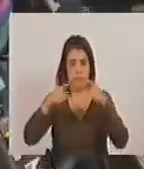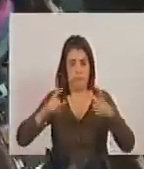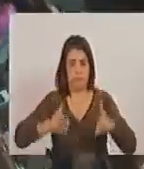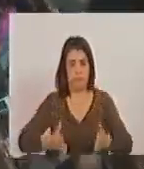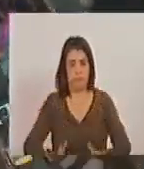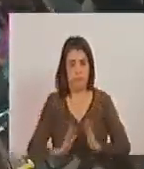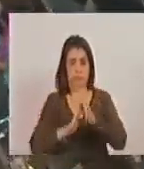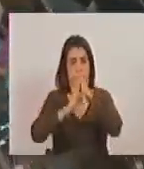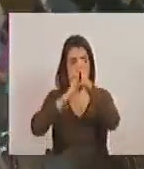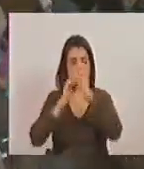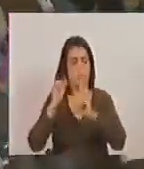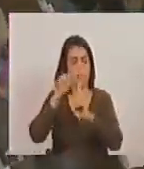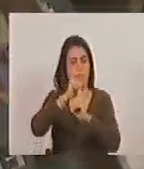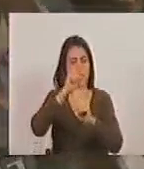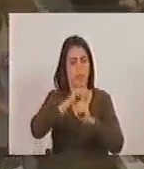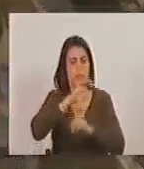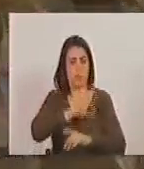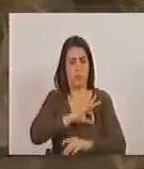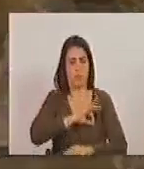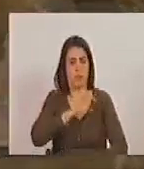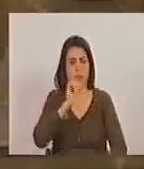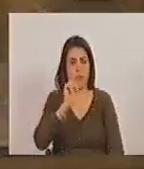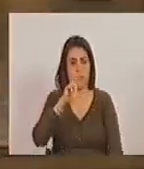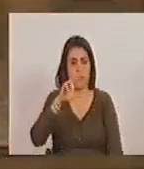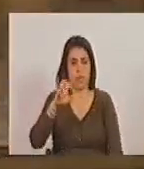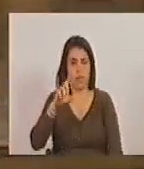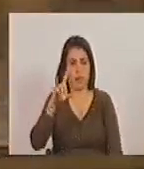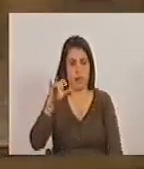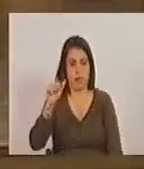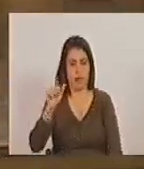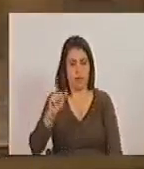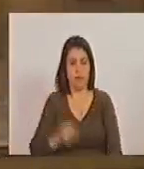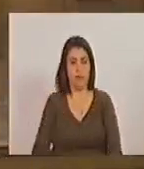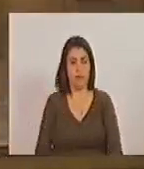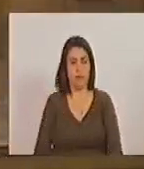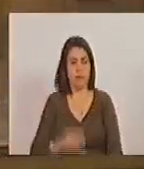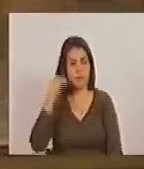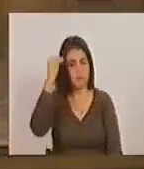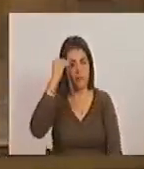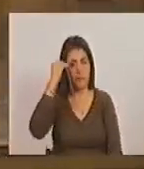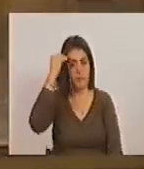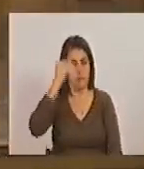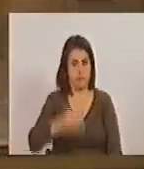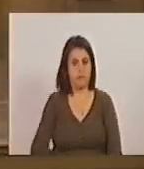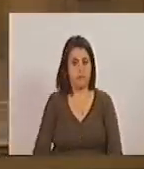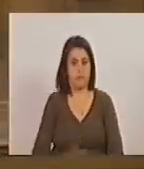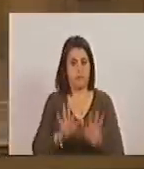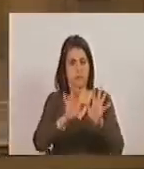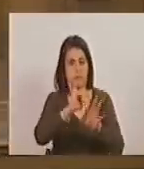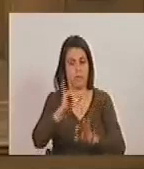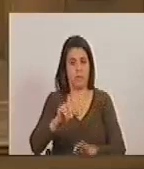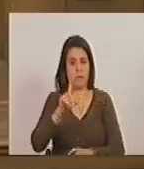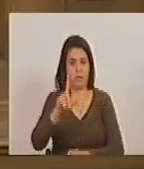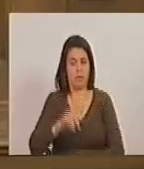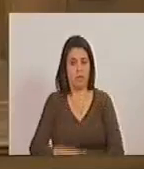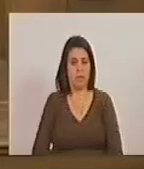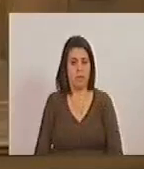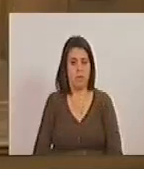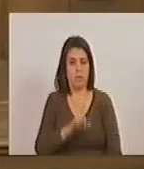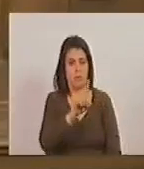de la líder luchadora social Argelia Laya. Considerando que el 10 de julio